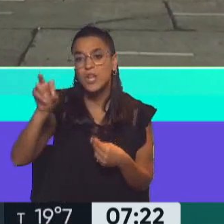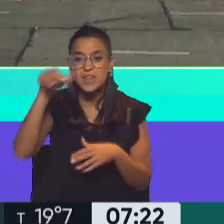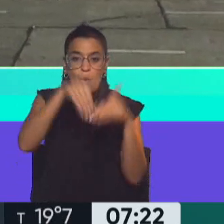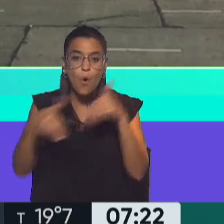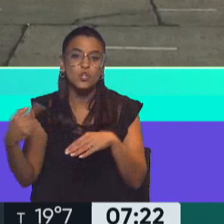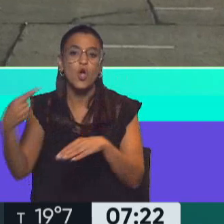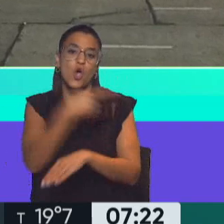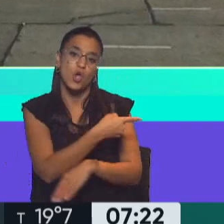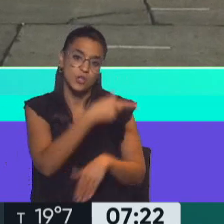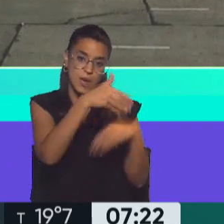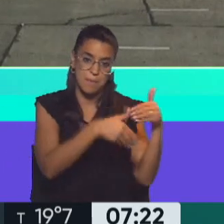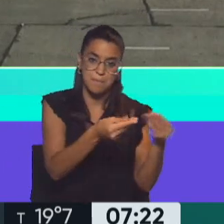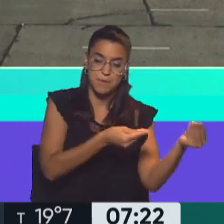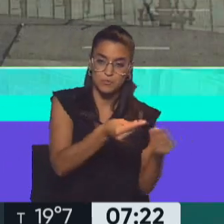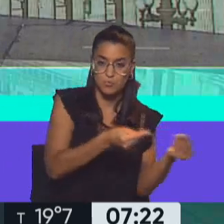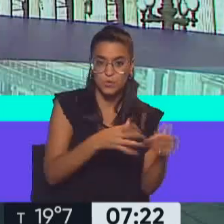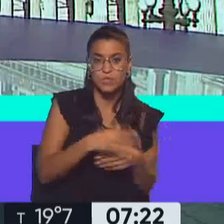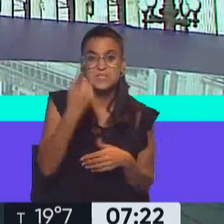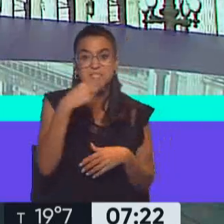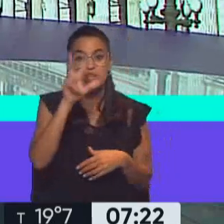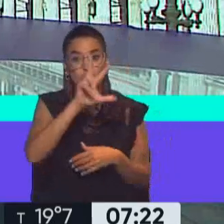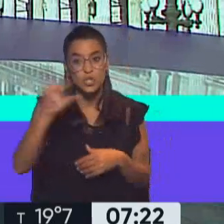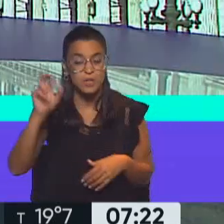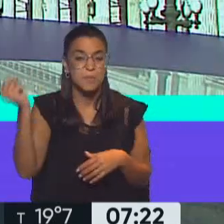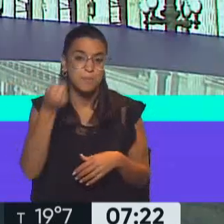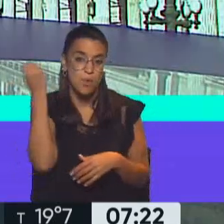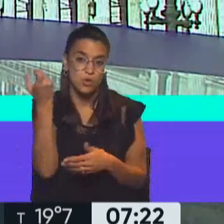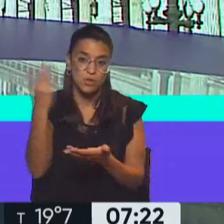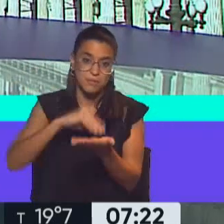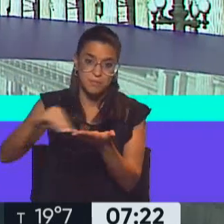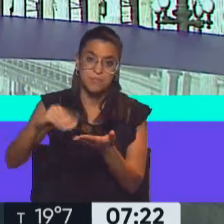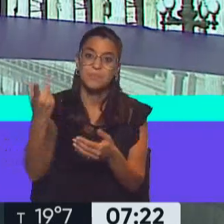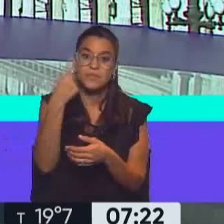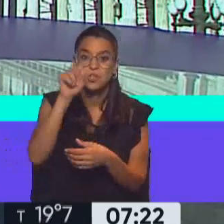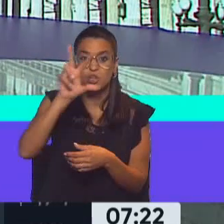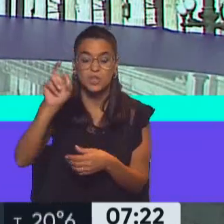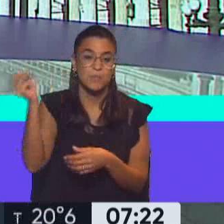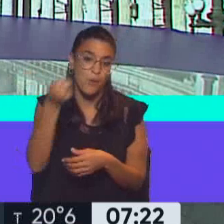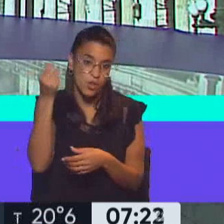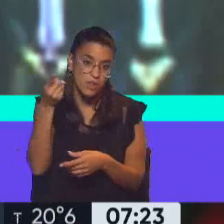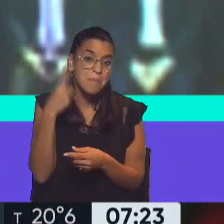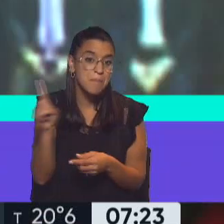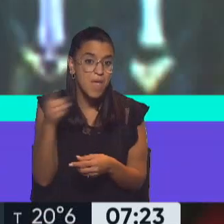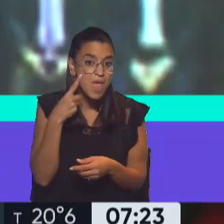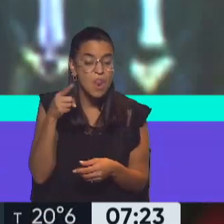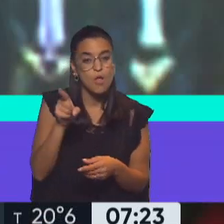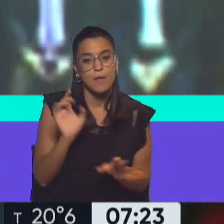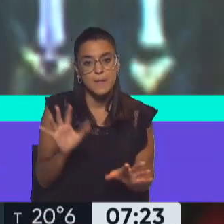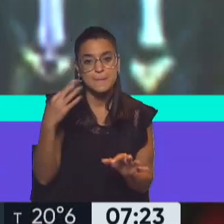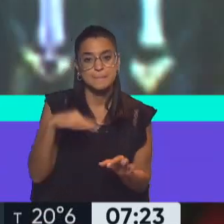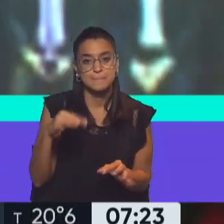del proyecto de presupuesto. Que es un número clave, ¿no? 130 en la Cámara de Diputados es un número clave. Es un número clave, pero aquí en este aspecto